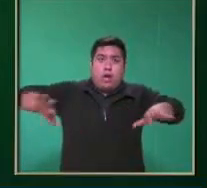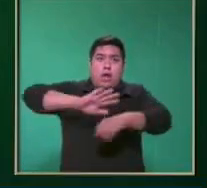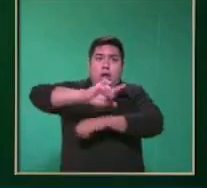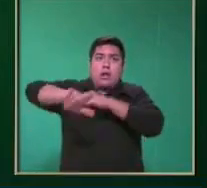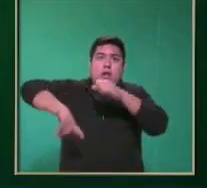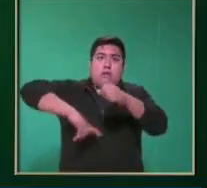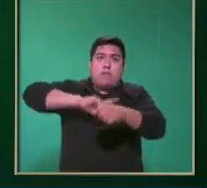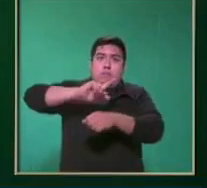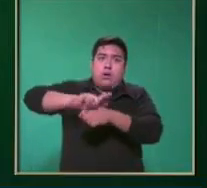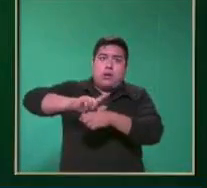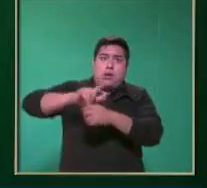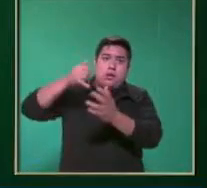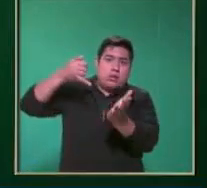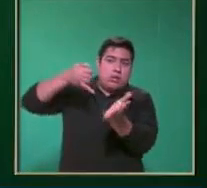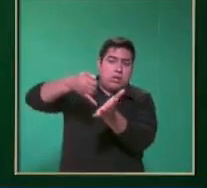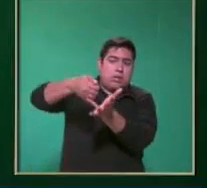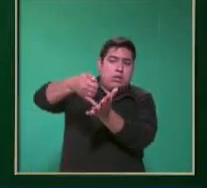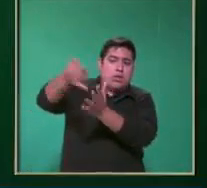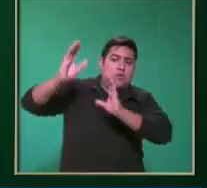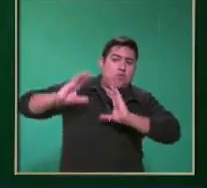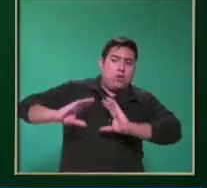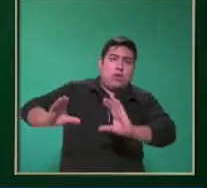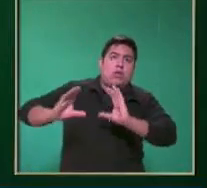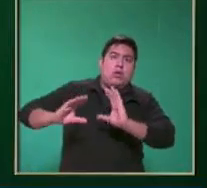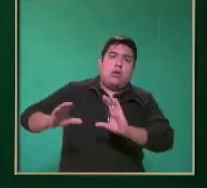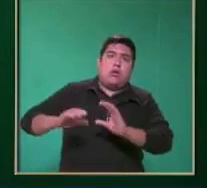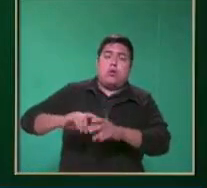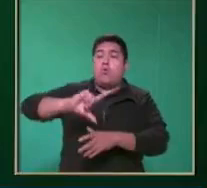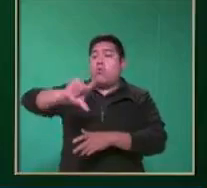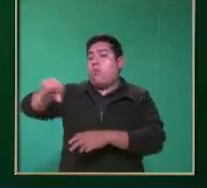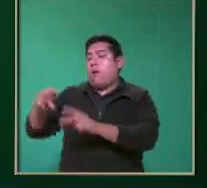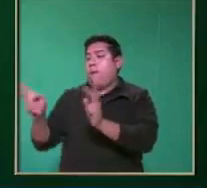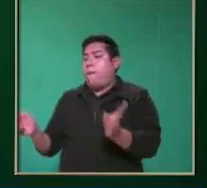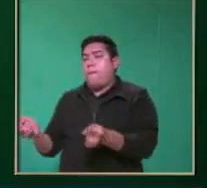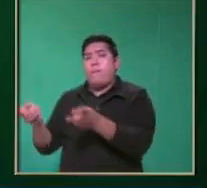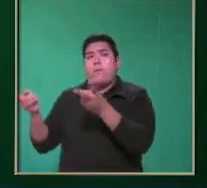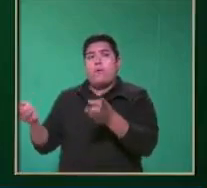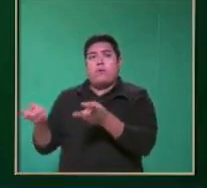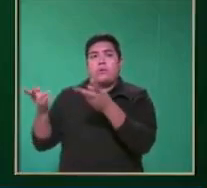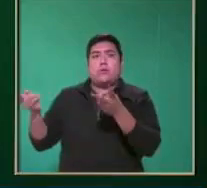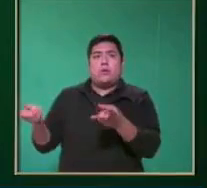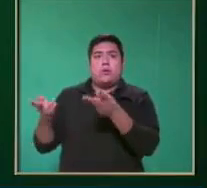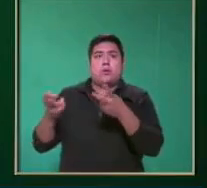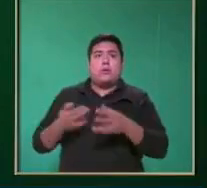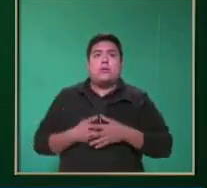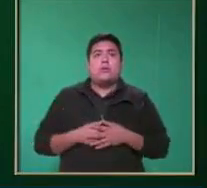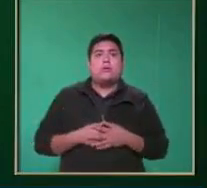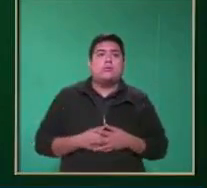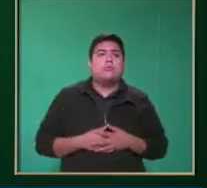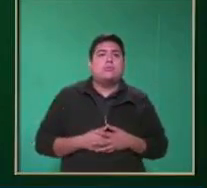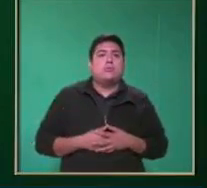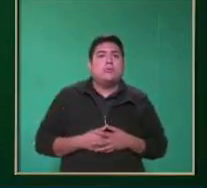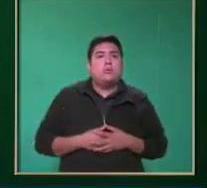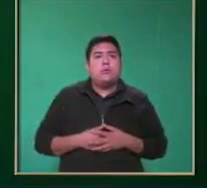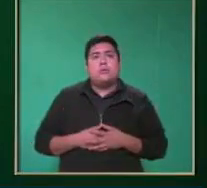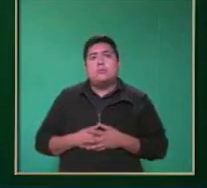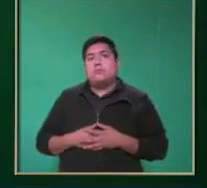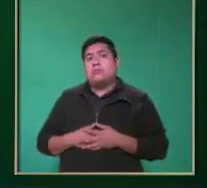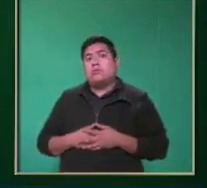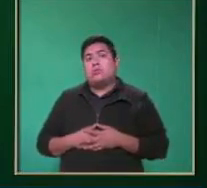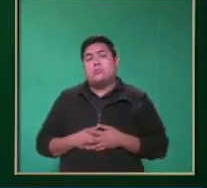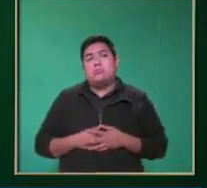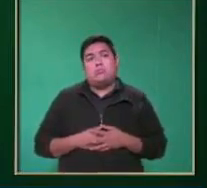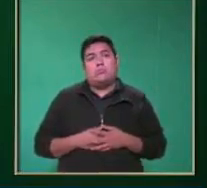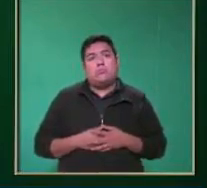a alimentarse y cuidarlo para luego su venta posterior, aún al costo que tiene perder esa región